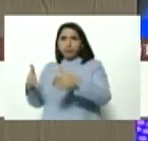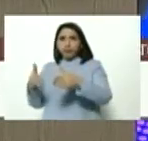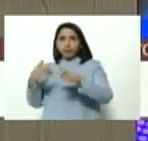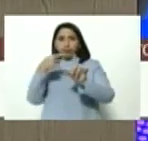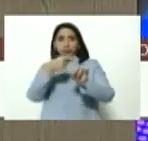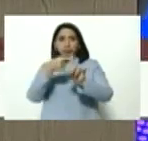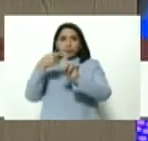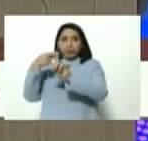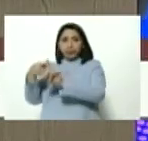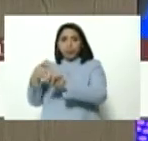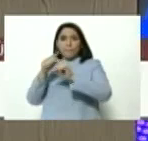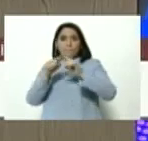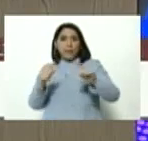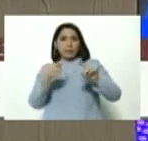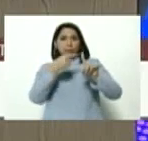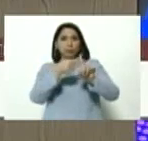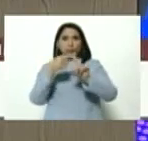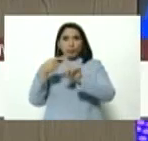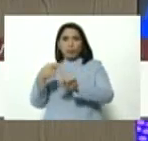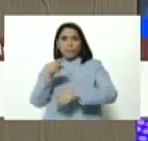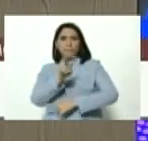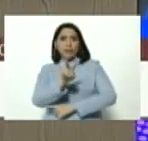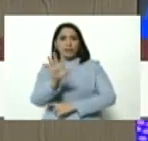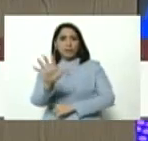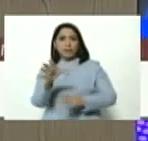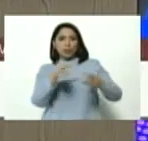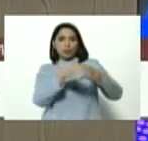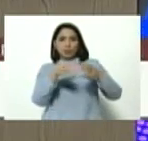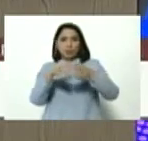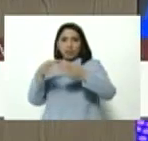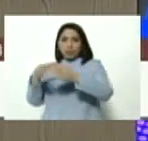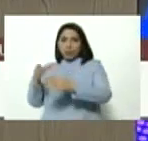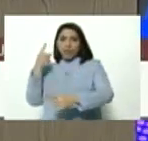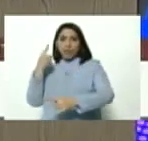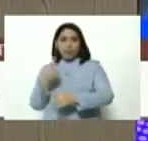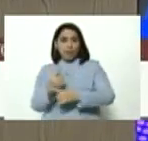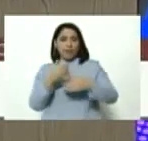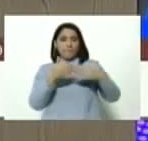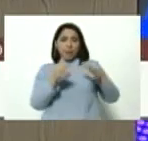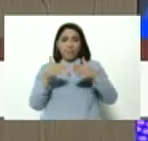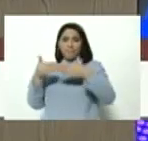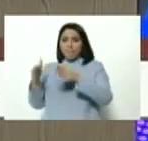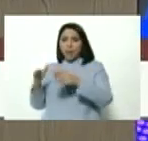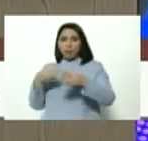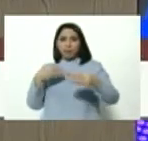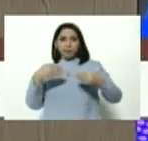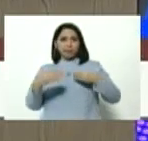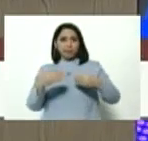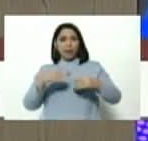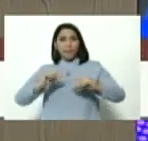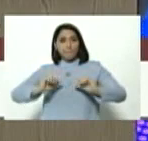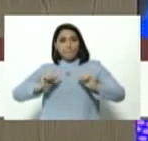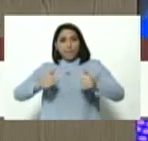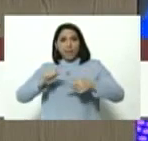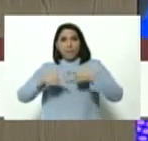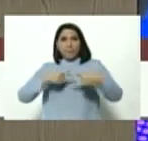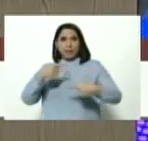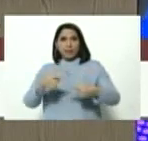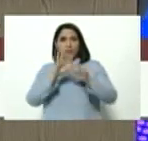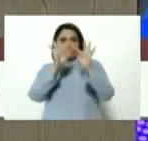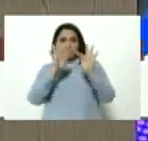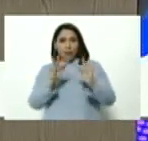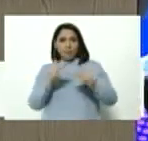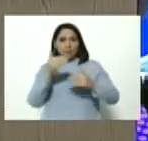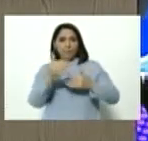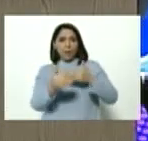aquellos 10 para sumar 25 sectores que deben ser flexibilizados a partir de mañana, de manera